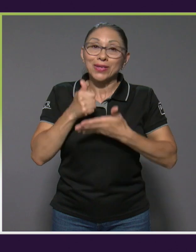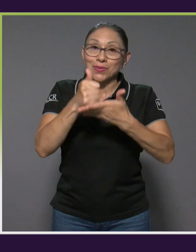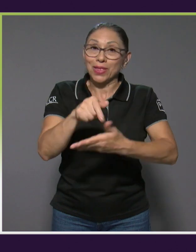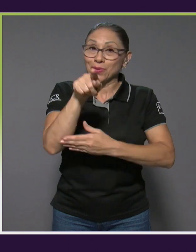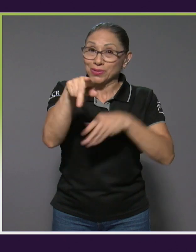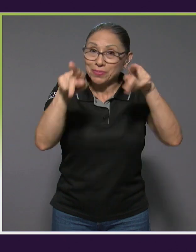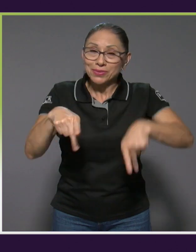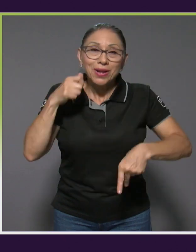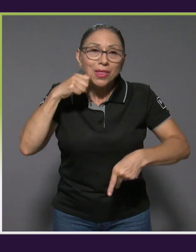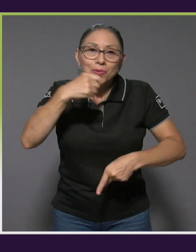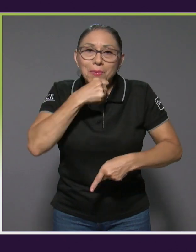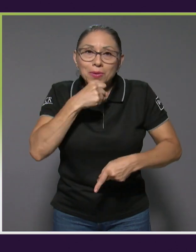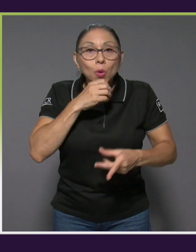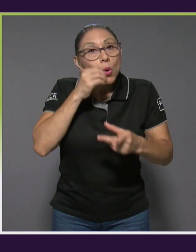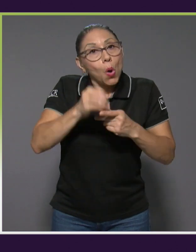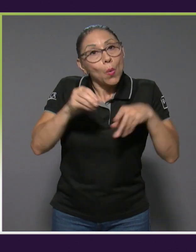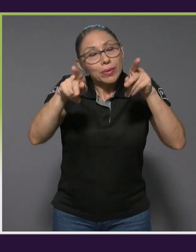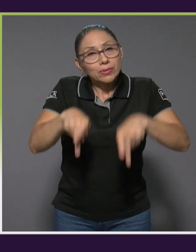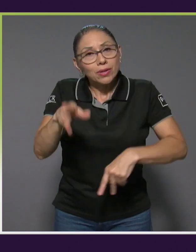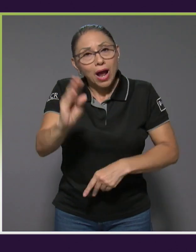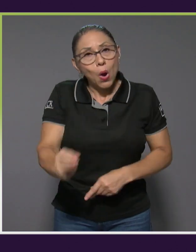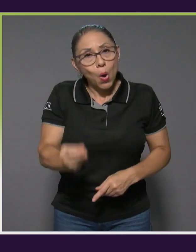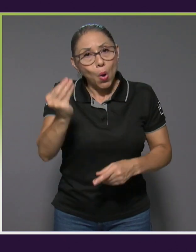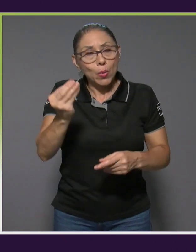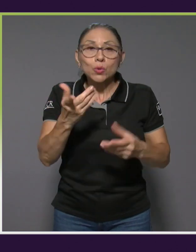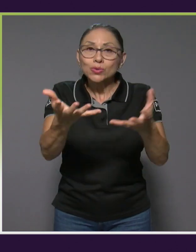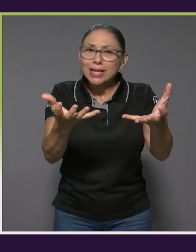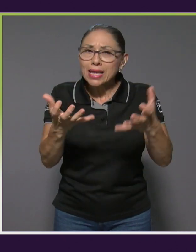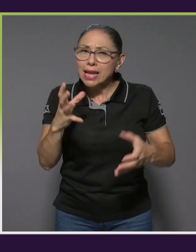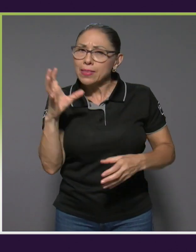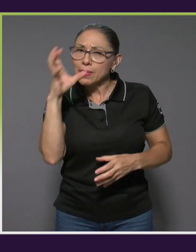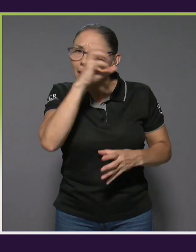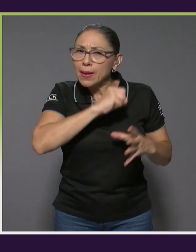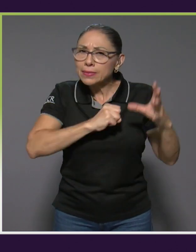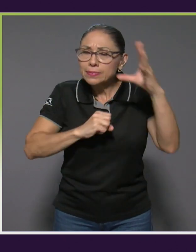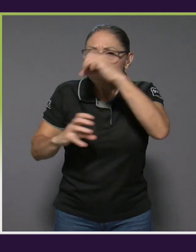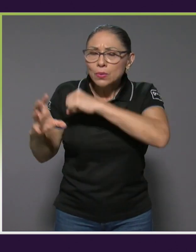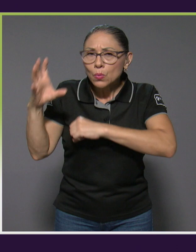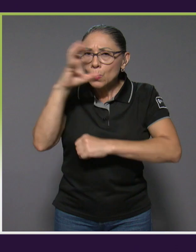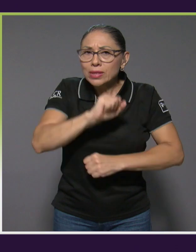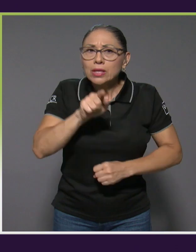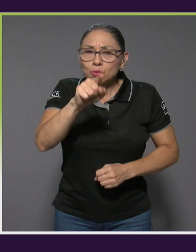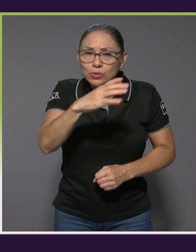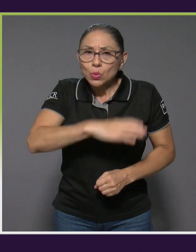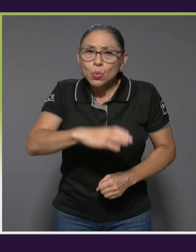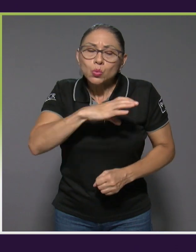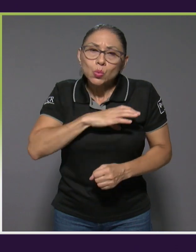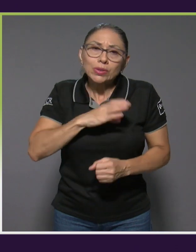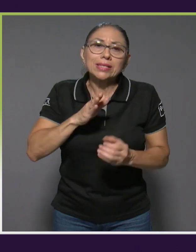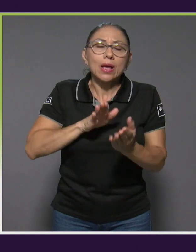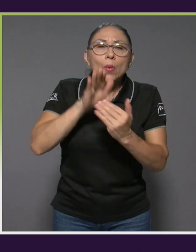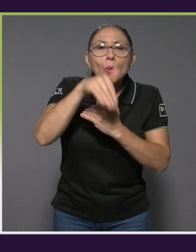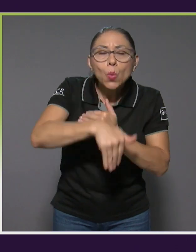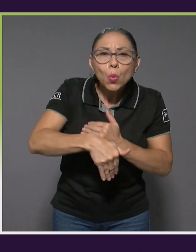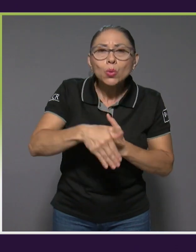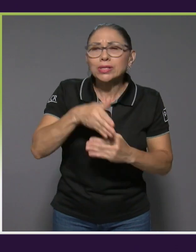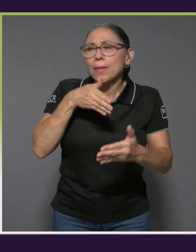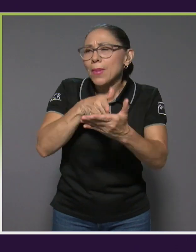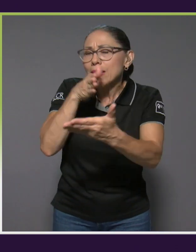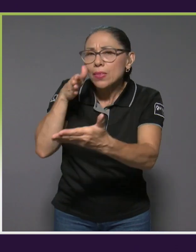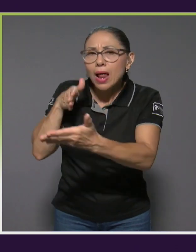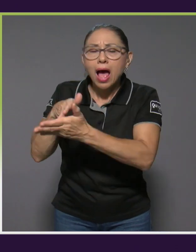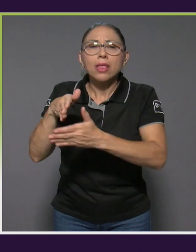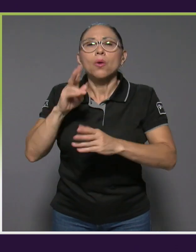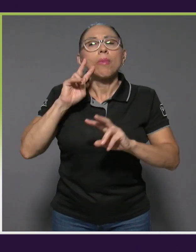el programa o persona joven que quiere también detectar si tiene conductas de abuso, de maltrato, de marginación o